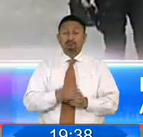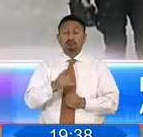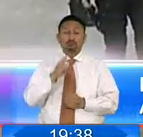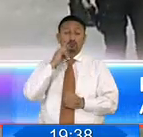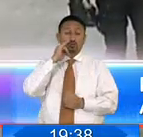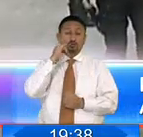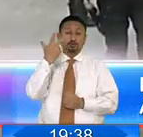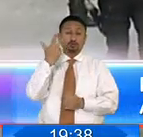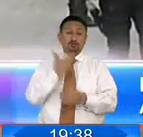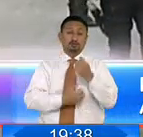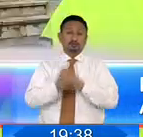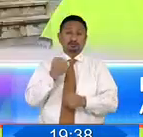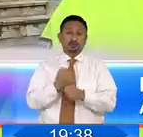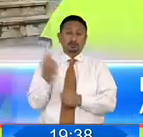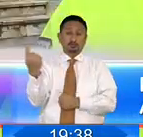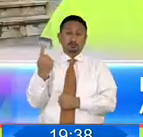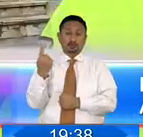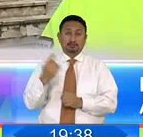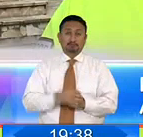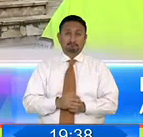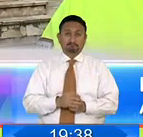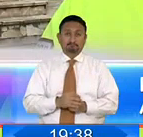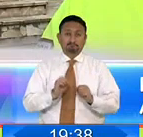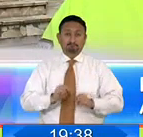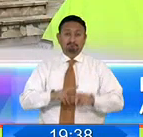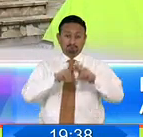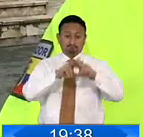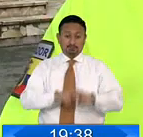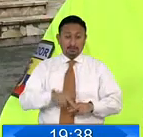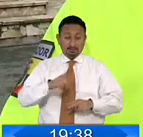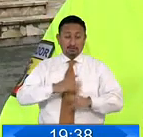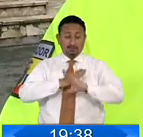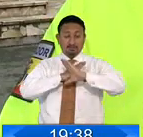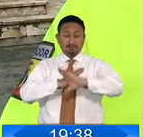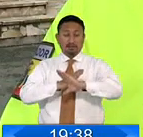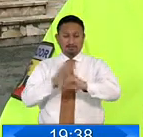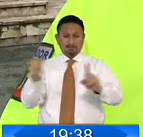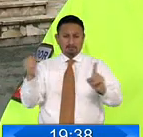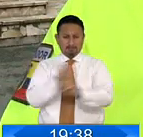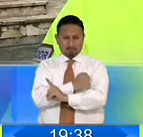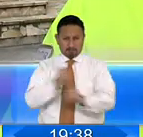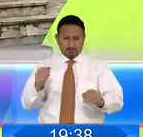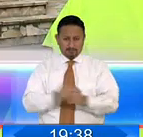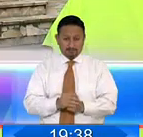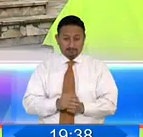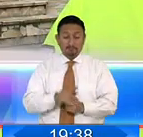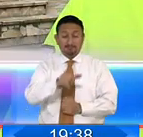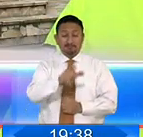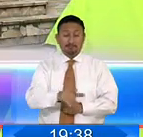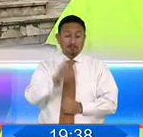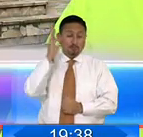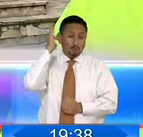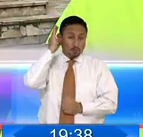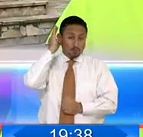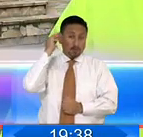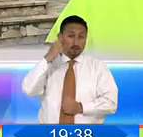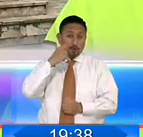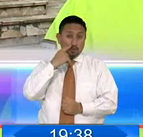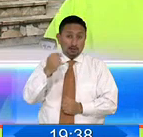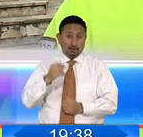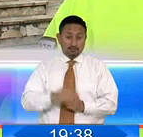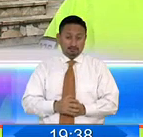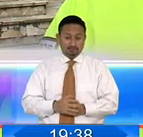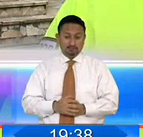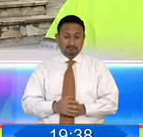años de edad en la orfandad que se puede verificar huellas de defensa y huellas de violencia tanto en la occisa como en la persona detenida que se